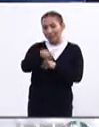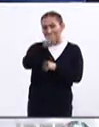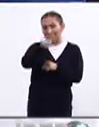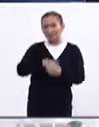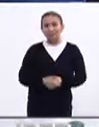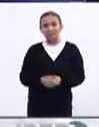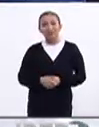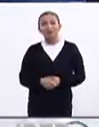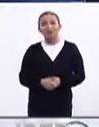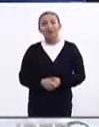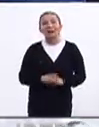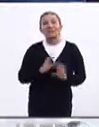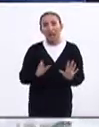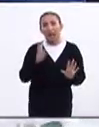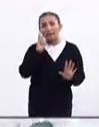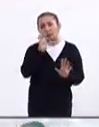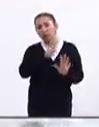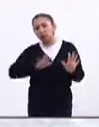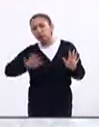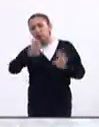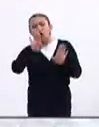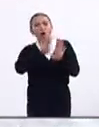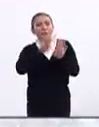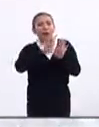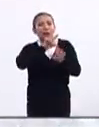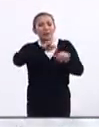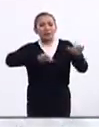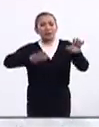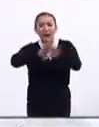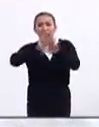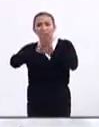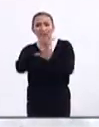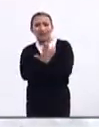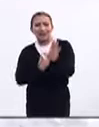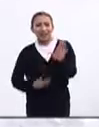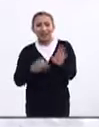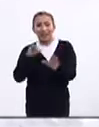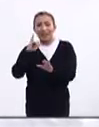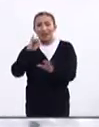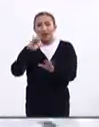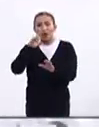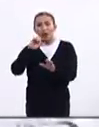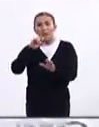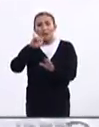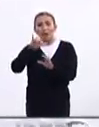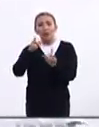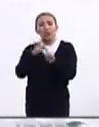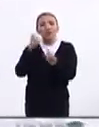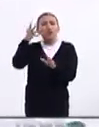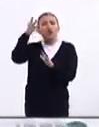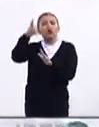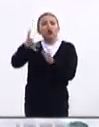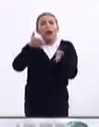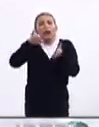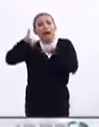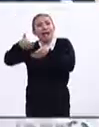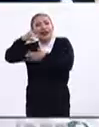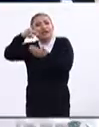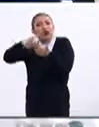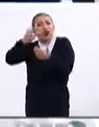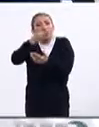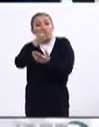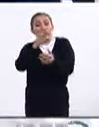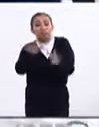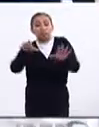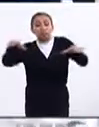claro. Desde, pues ya viendo este panorama, cómo ha quedado después de estos cambios políticos en Iberoamérica, hacia dónde se irá la tendencia de la región con estas